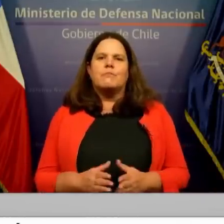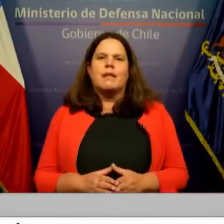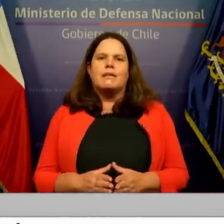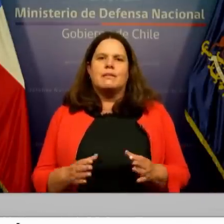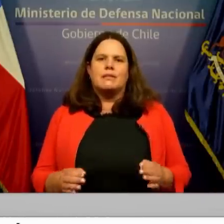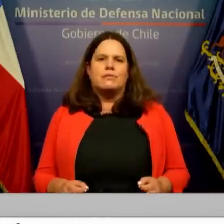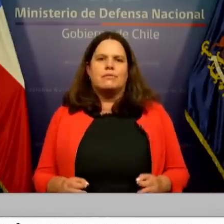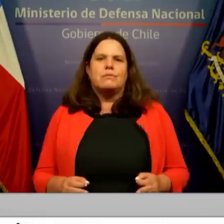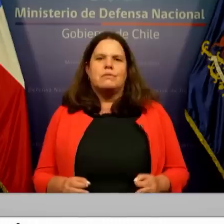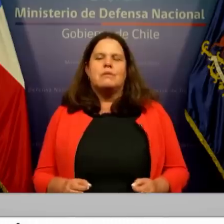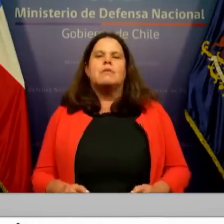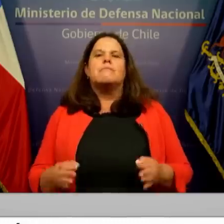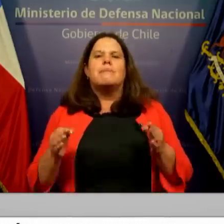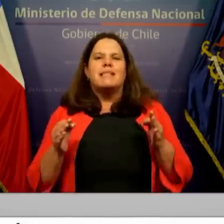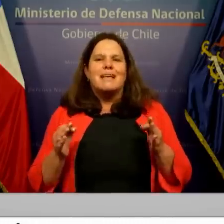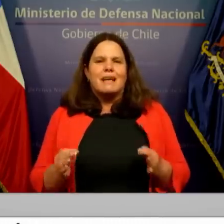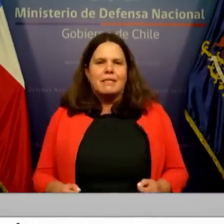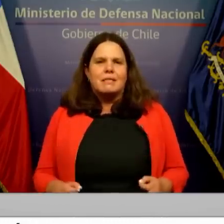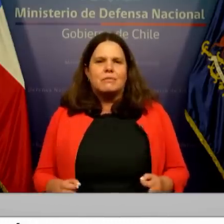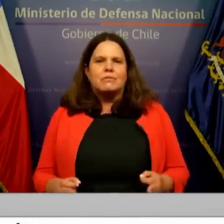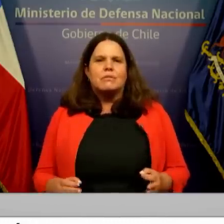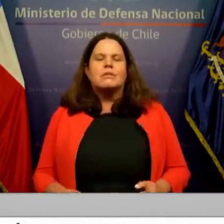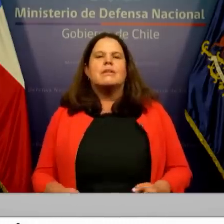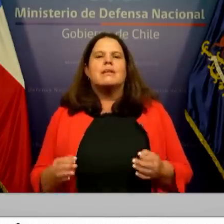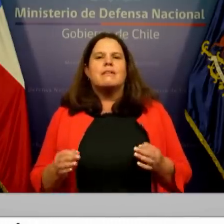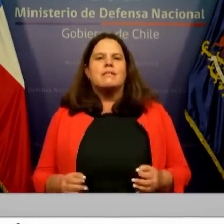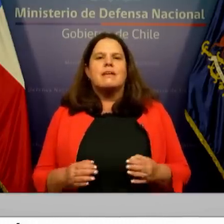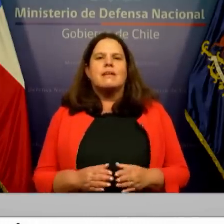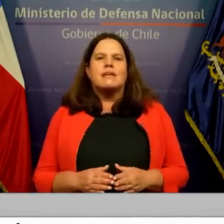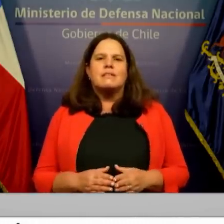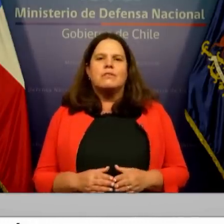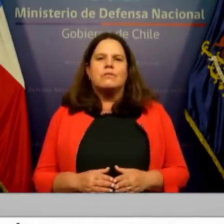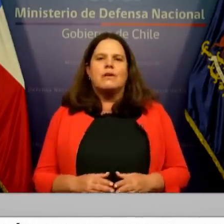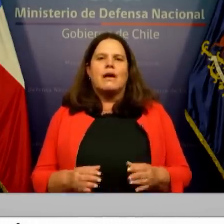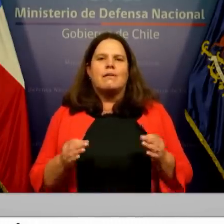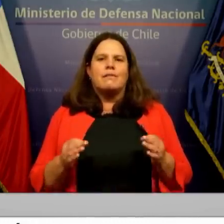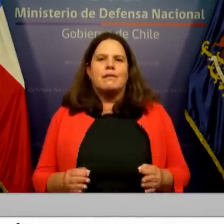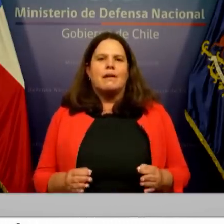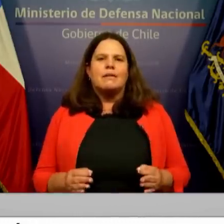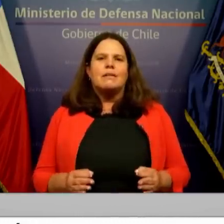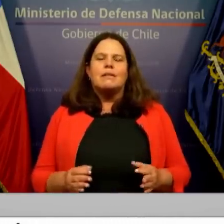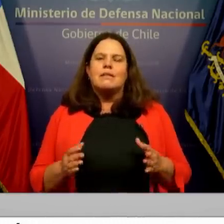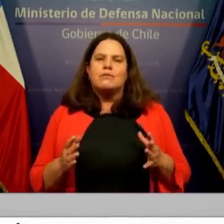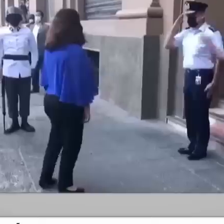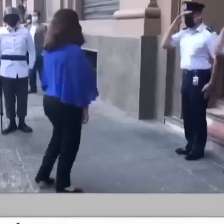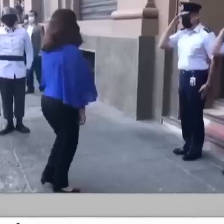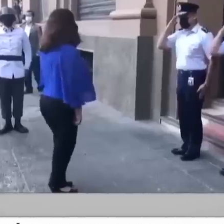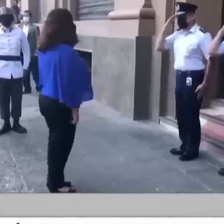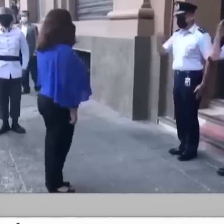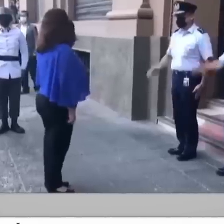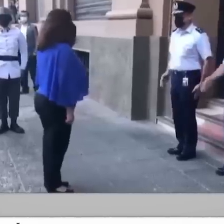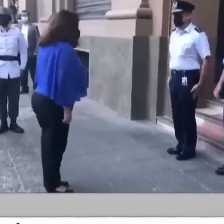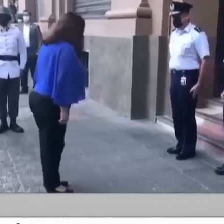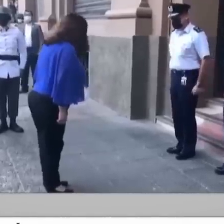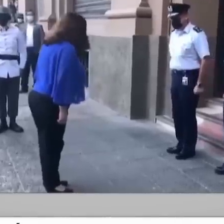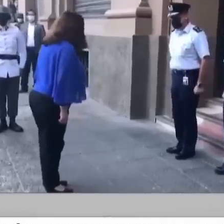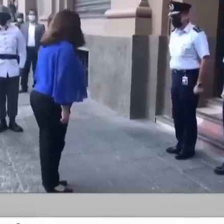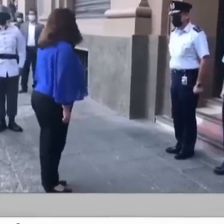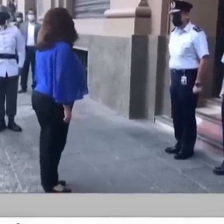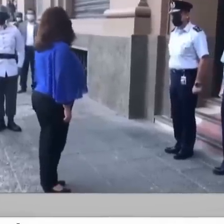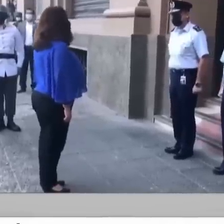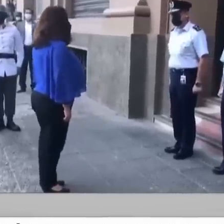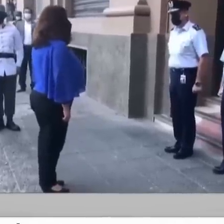O sea, lo que dijo Toá complica enormemente a toda la estructura militar. ¿Por qué? ¿Qué dice ella? Nos informaron solamente de las